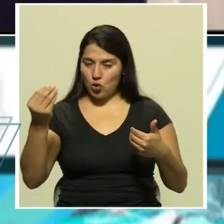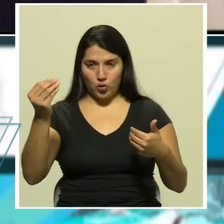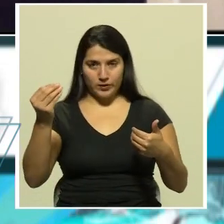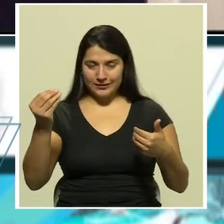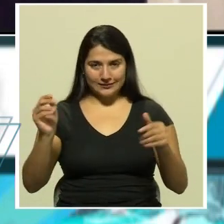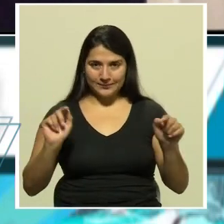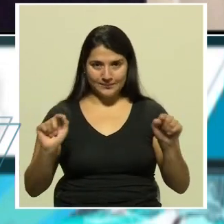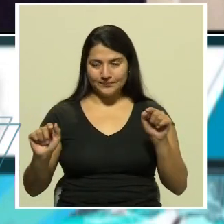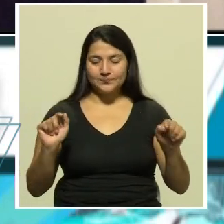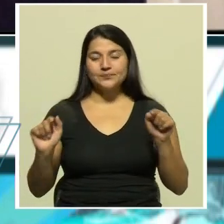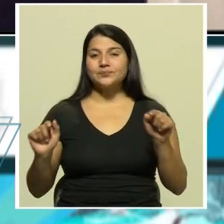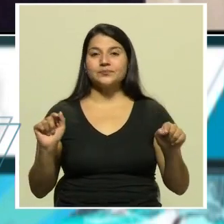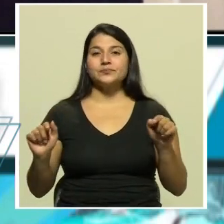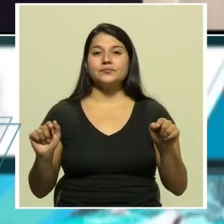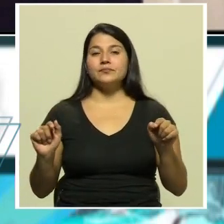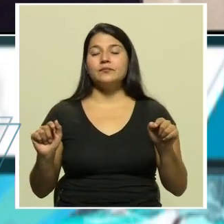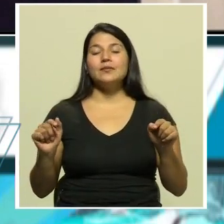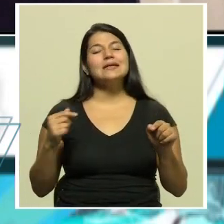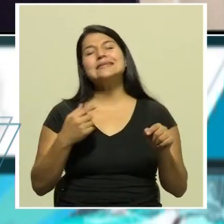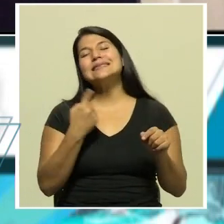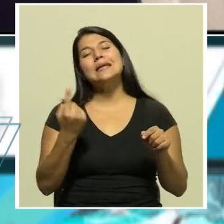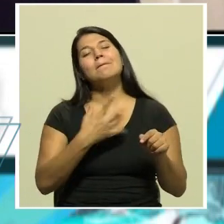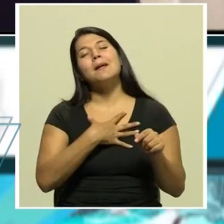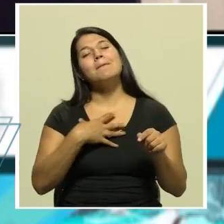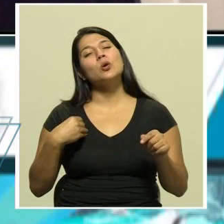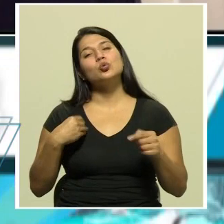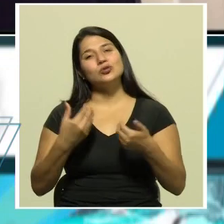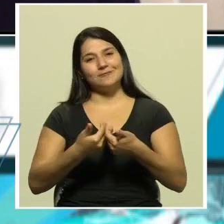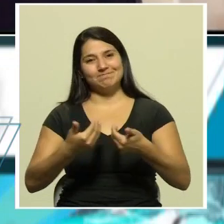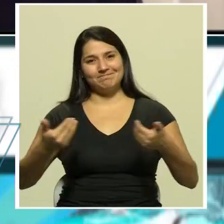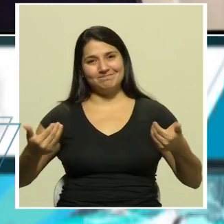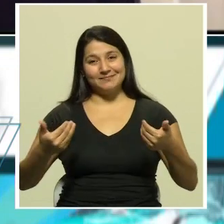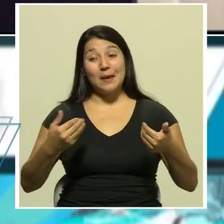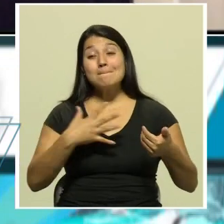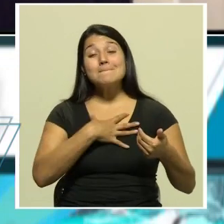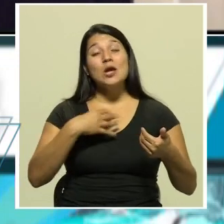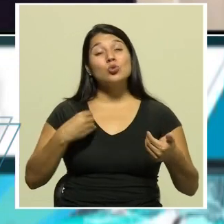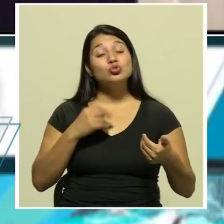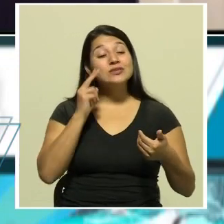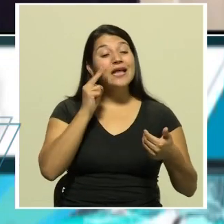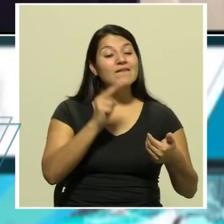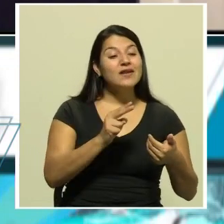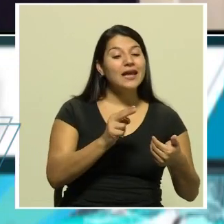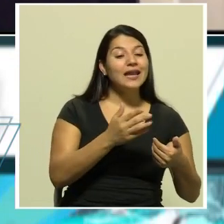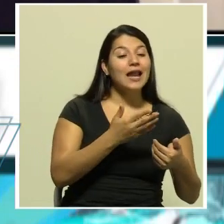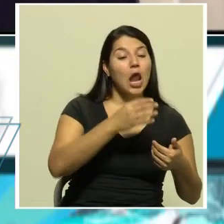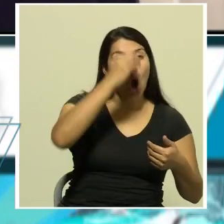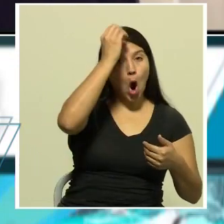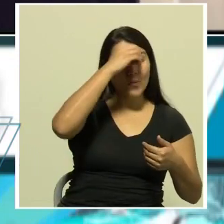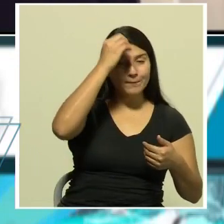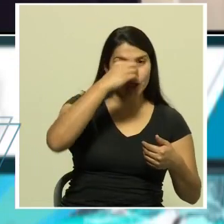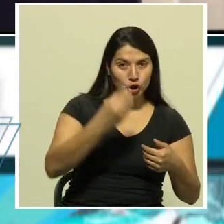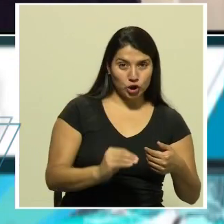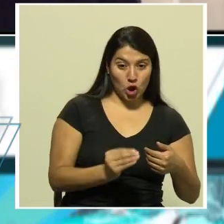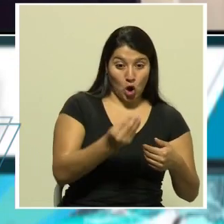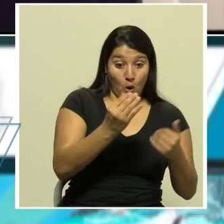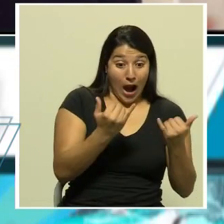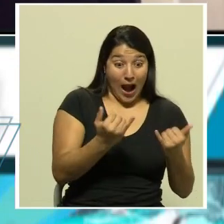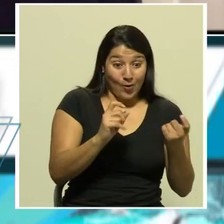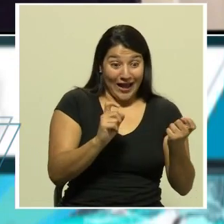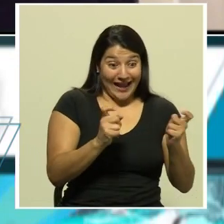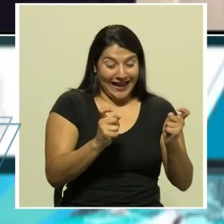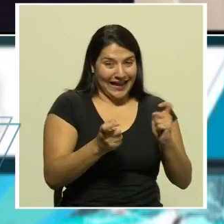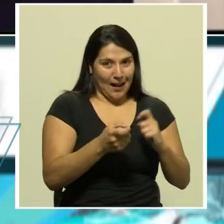que a mí particularmente me gusta hacer, porque siempre quiero ver qué tanto los jóvenes siguen un pulso en esa transformación cultural o es